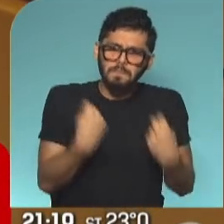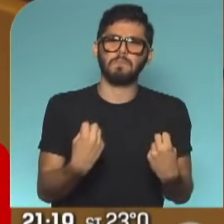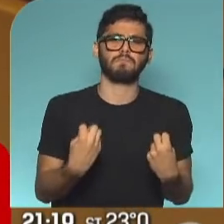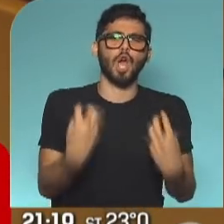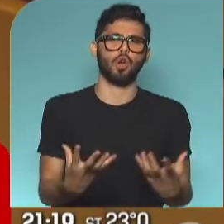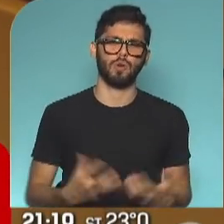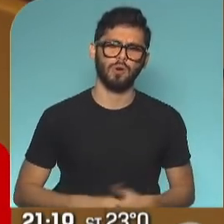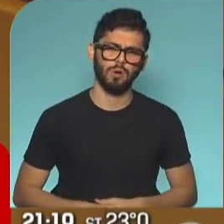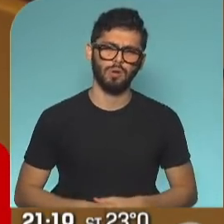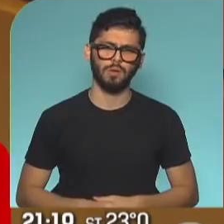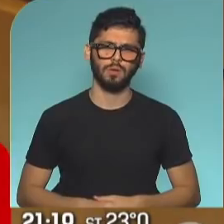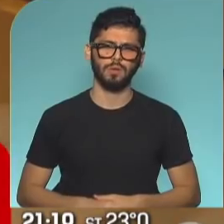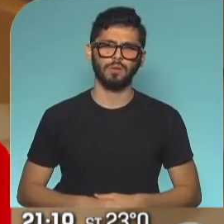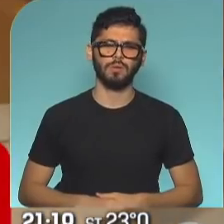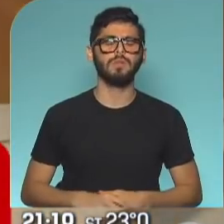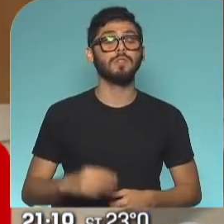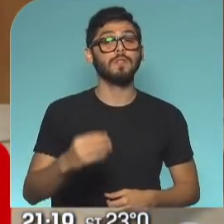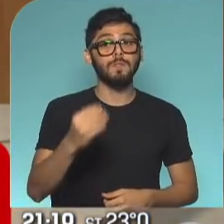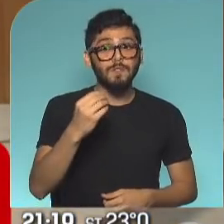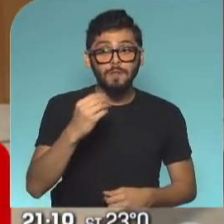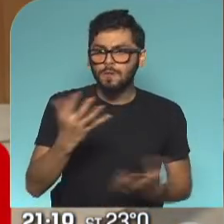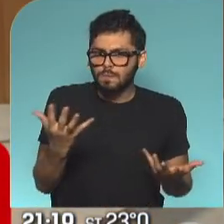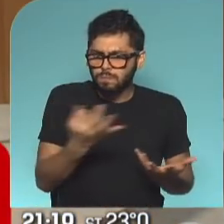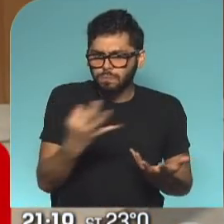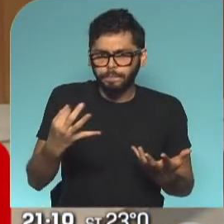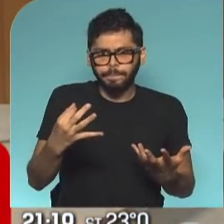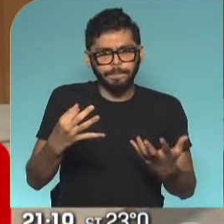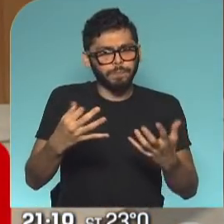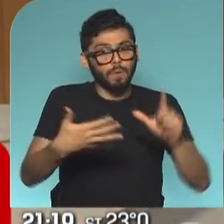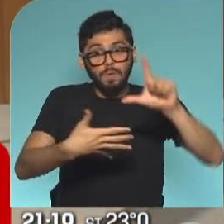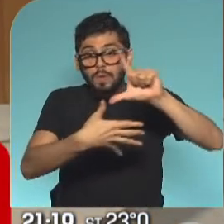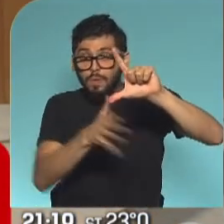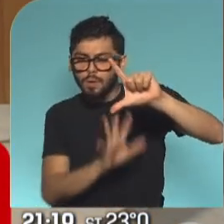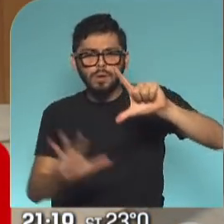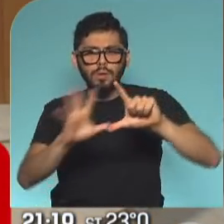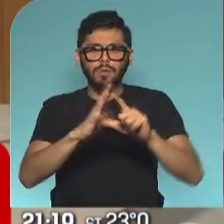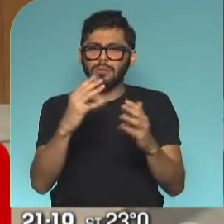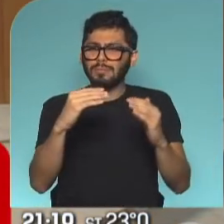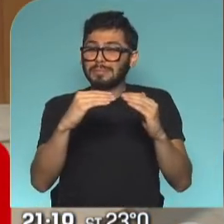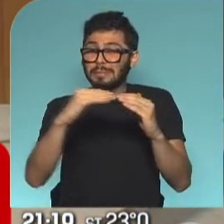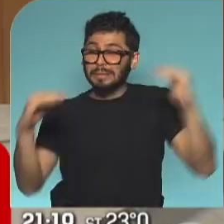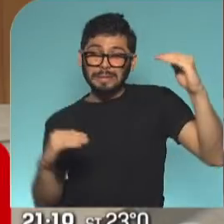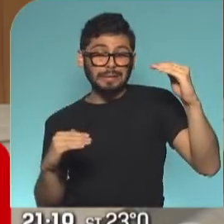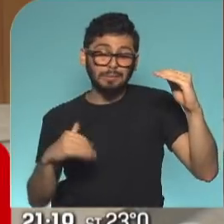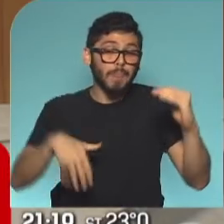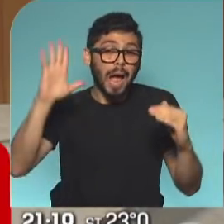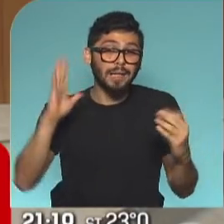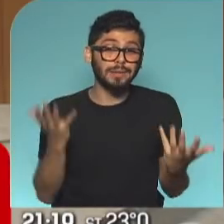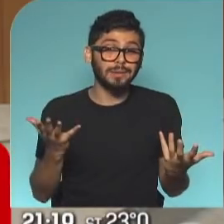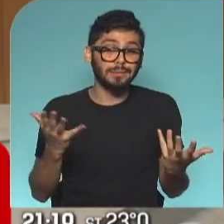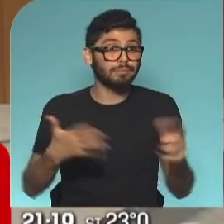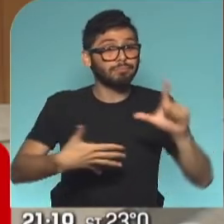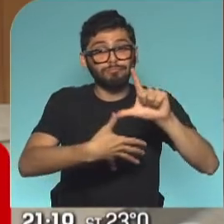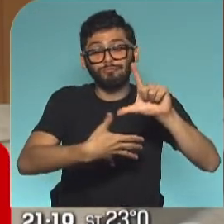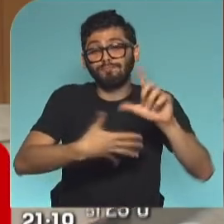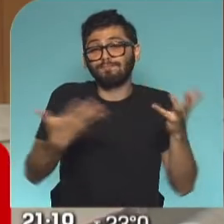Porque definitivamente vivimos en el continente más desigual del mundo, un triste designio que padece